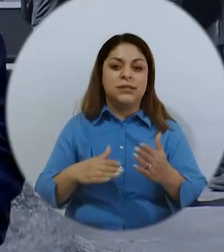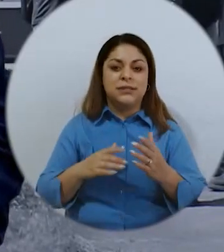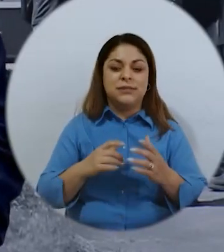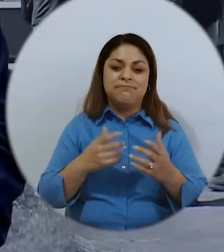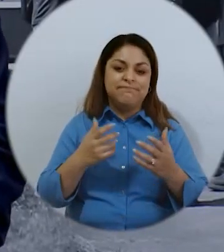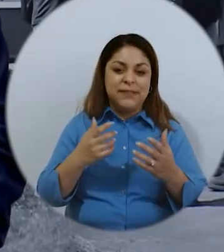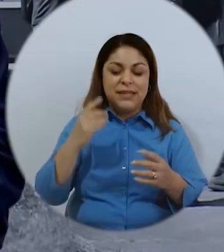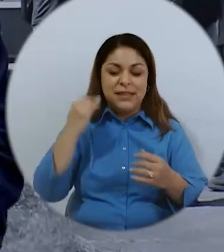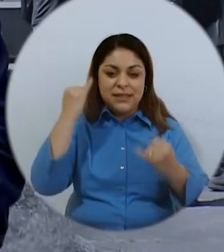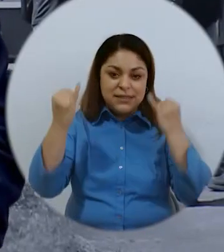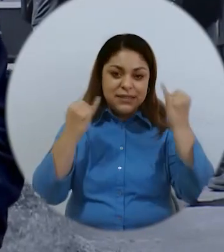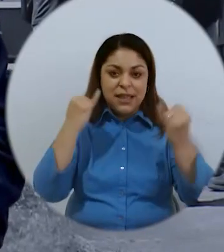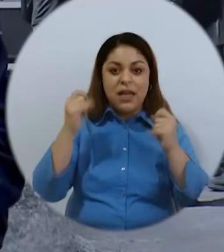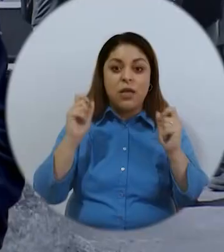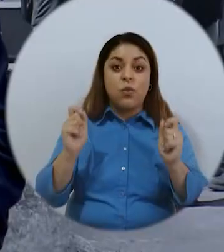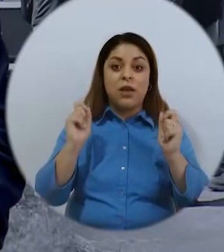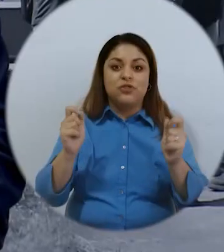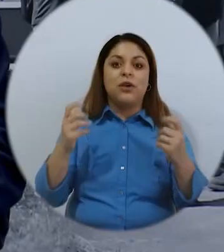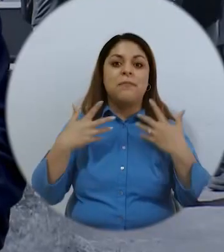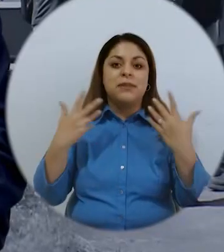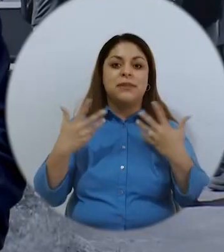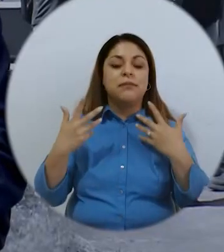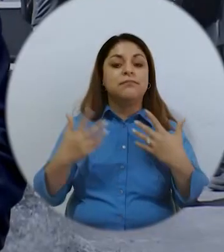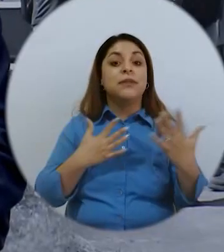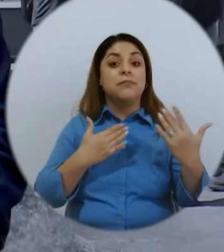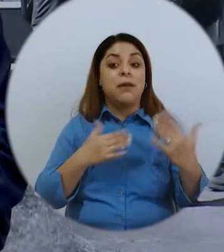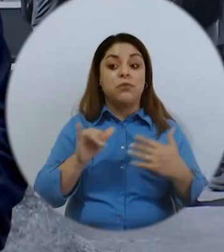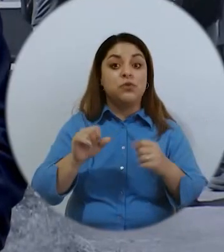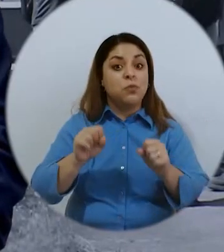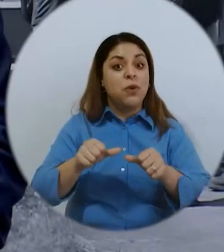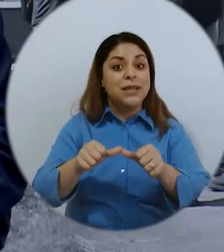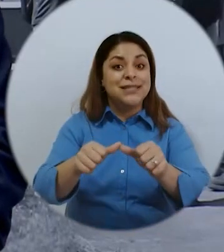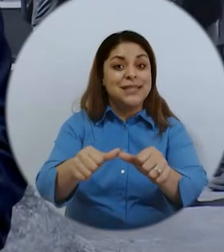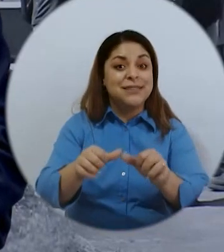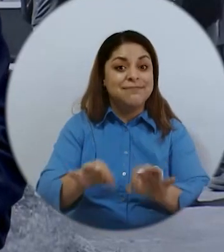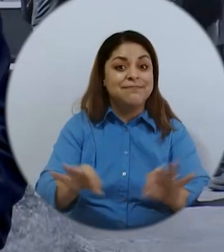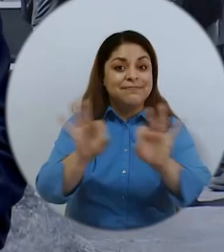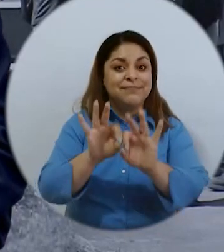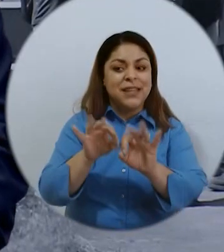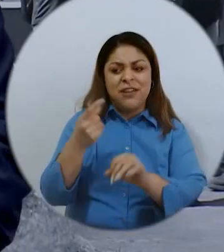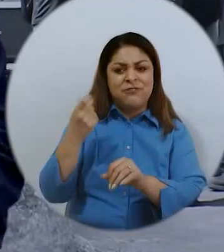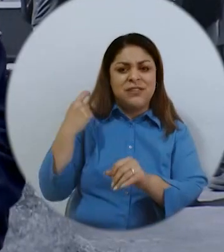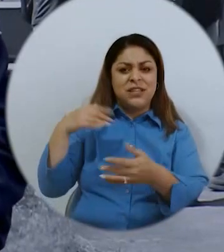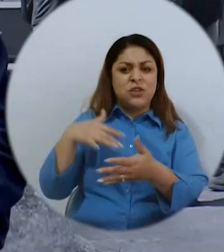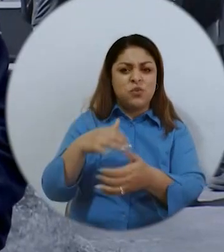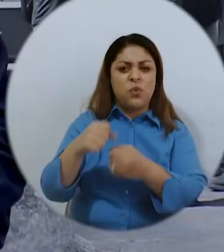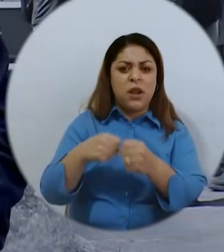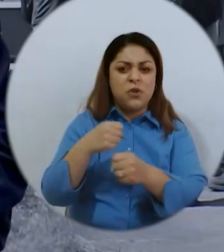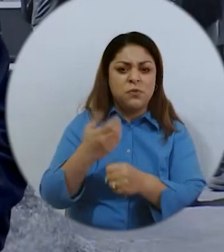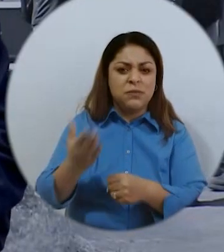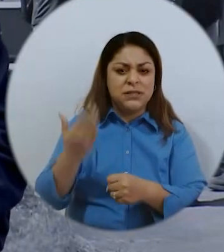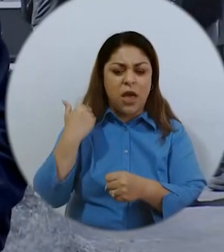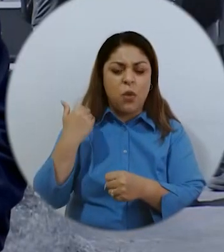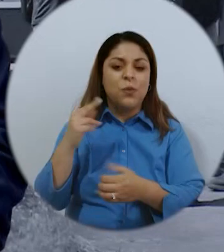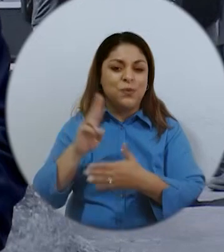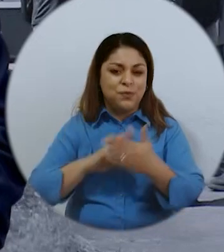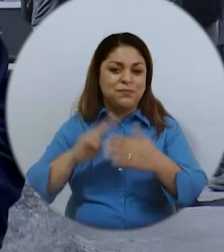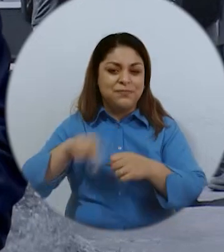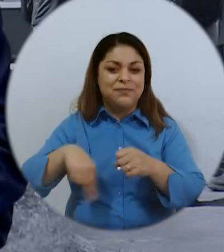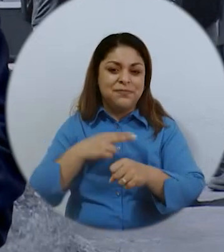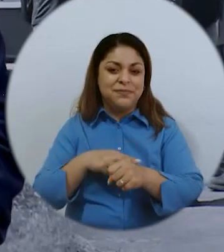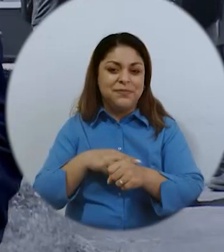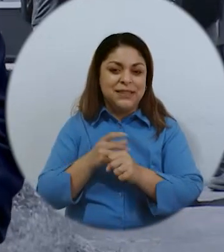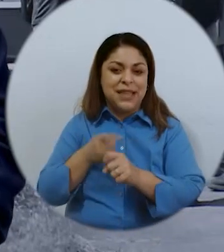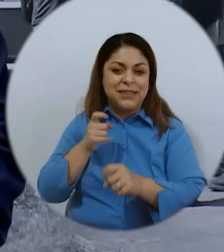de educación ambiental. Y esperamos que esto pueda seguir calando. En un reciente estudio del año pasado, de hecho de